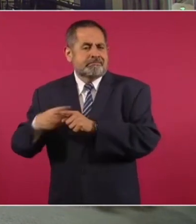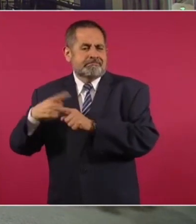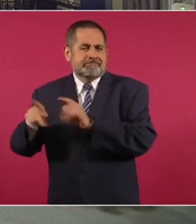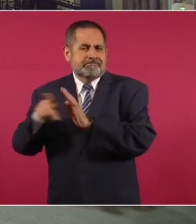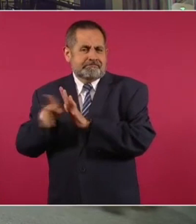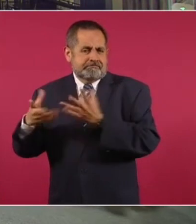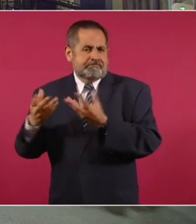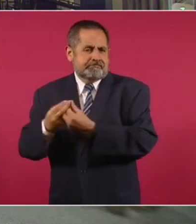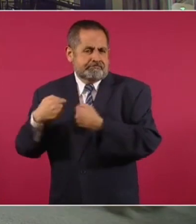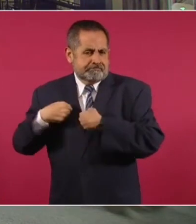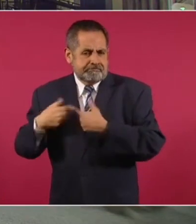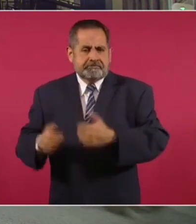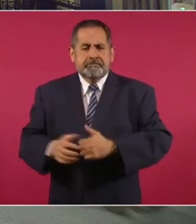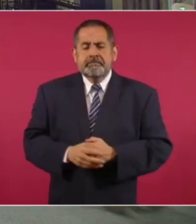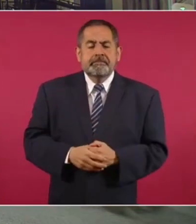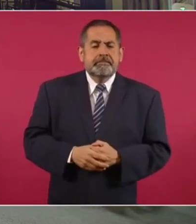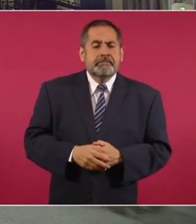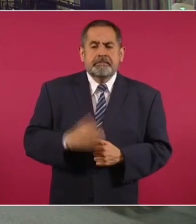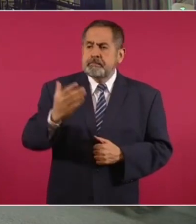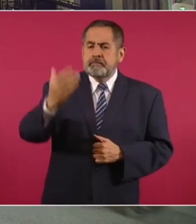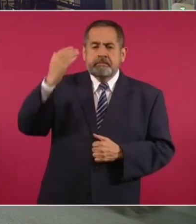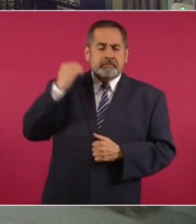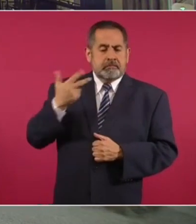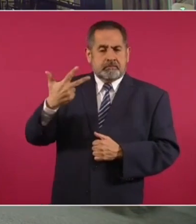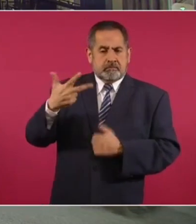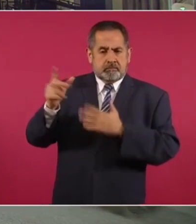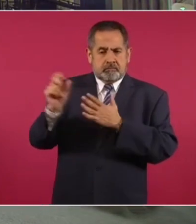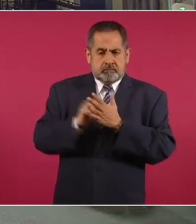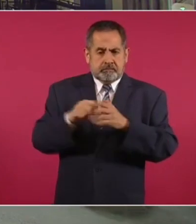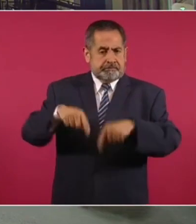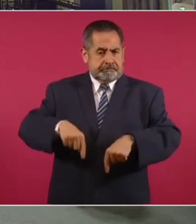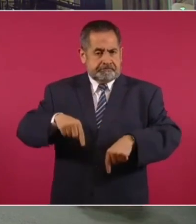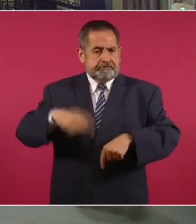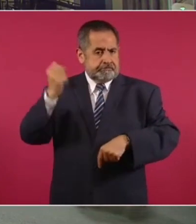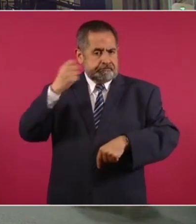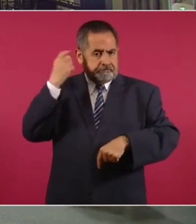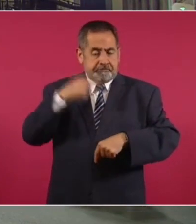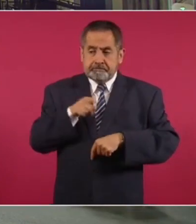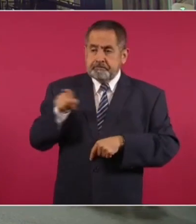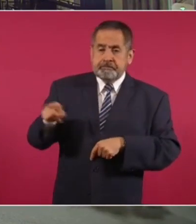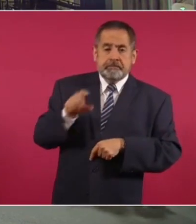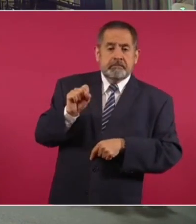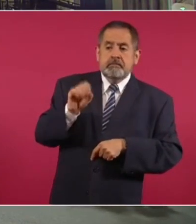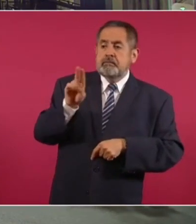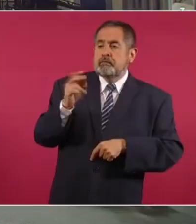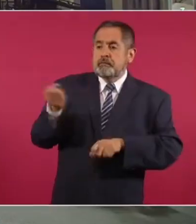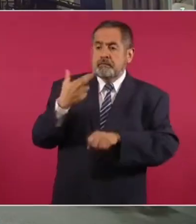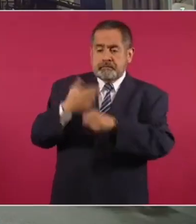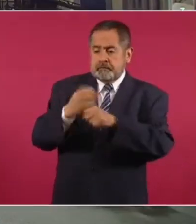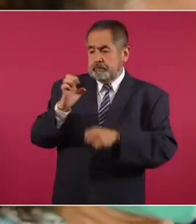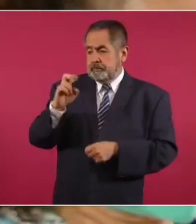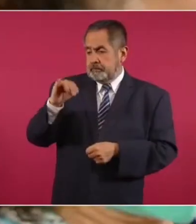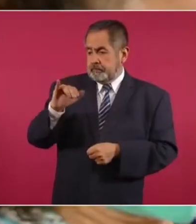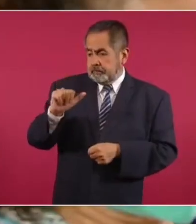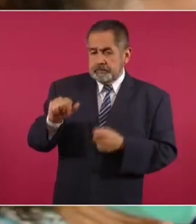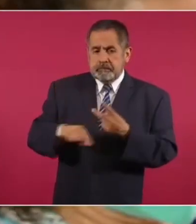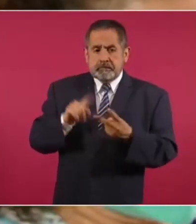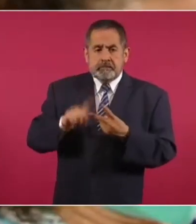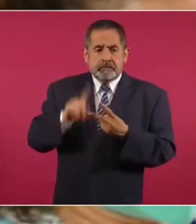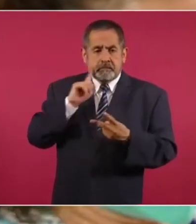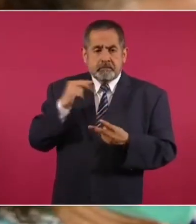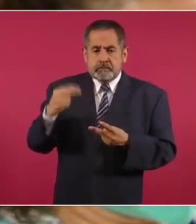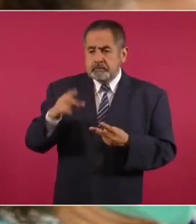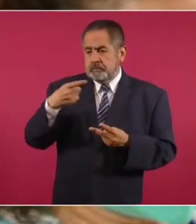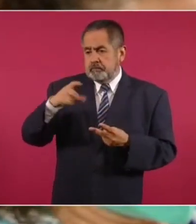medios. Hace 8 meses, aquí en la conferencia, el subsecretario Encinas y la comisionada Quintana